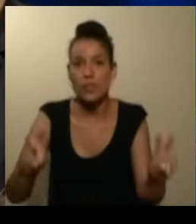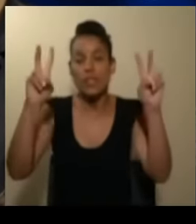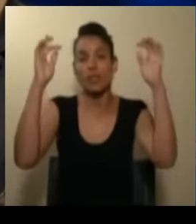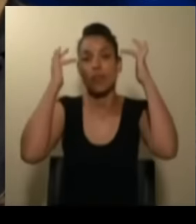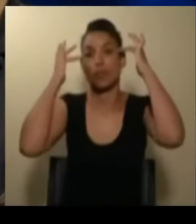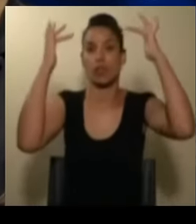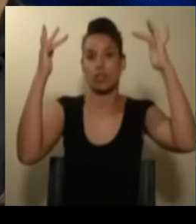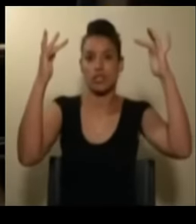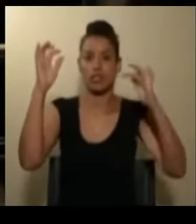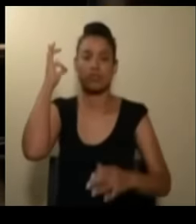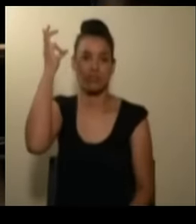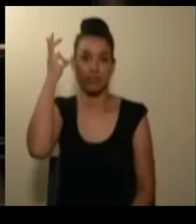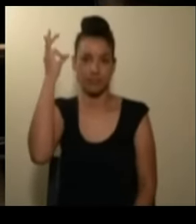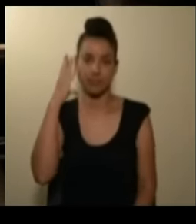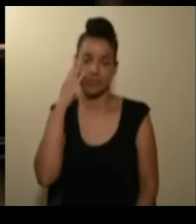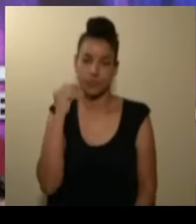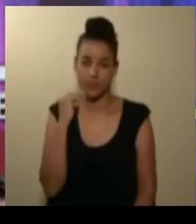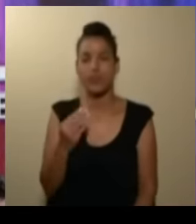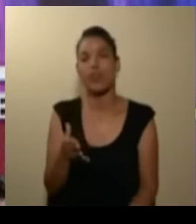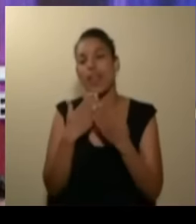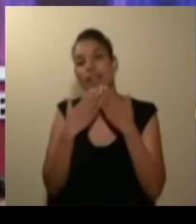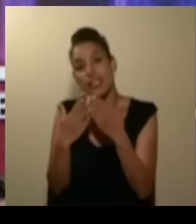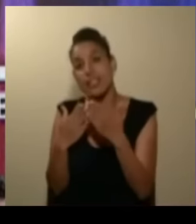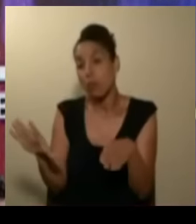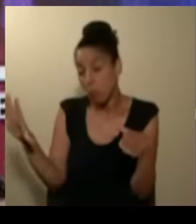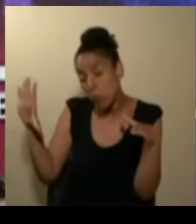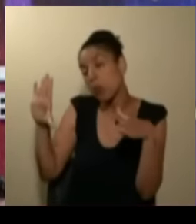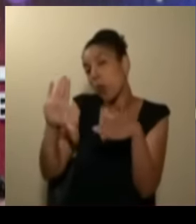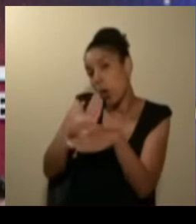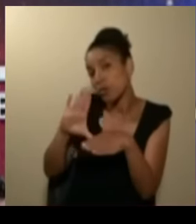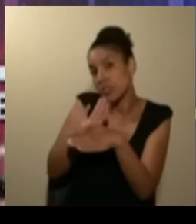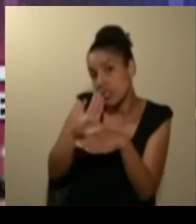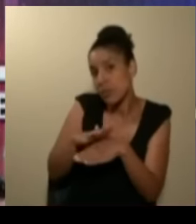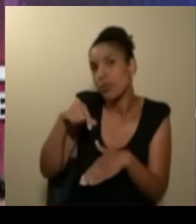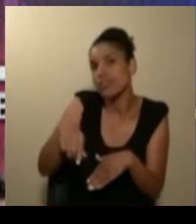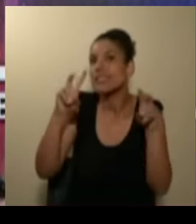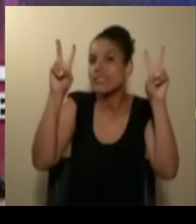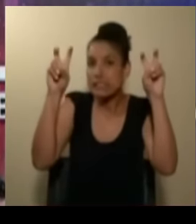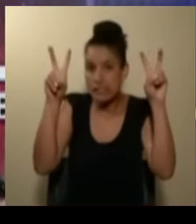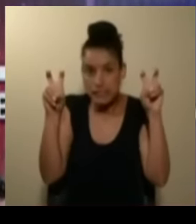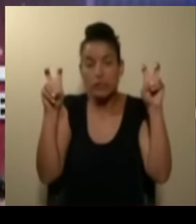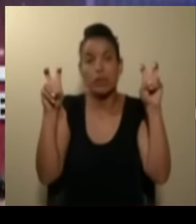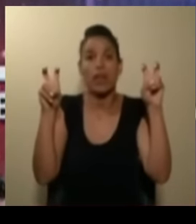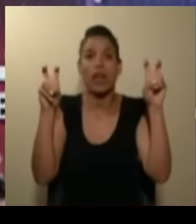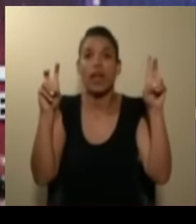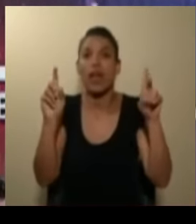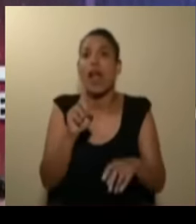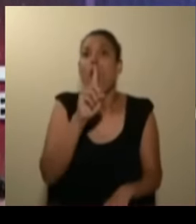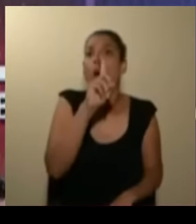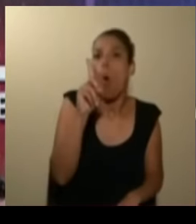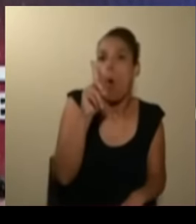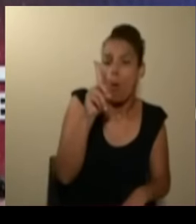senador Mario Vergara. Muy bien, gracias. Coincidimos, estamos ante un tema en donde hay 1 millón de uruguayos y uruguayas